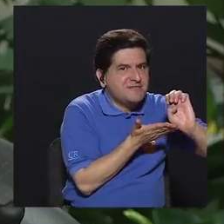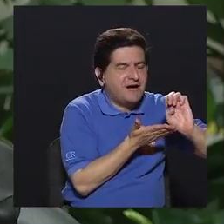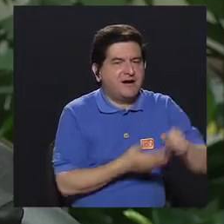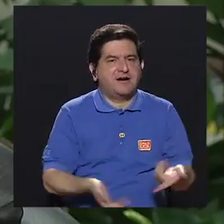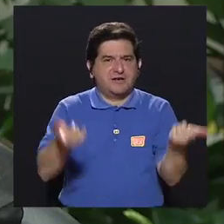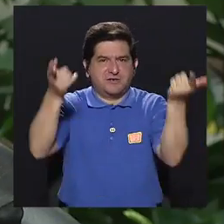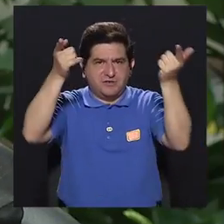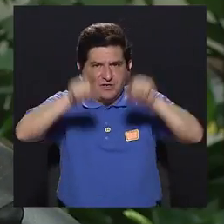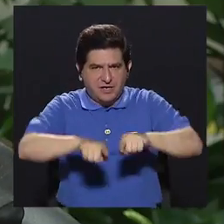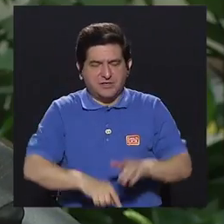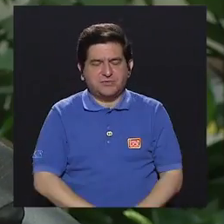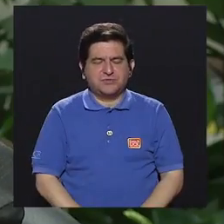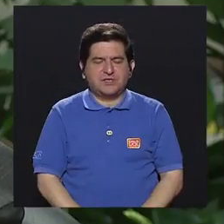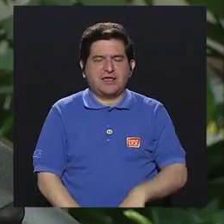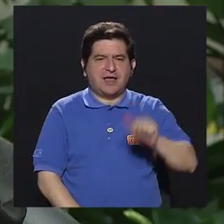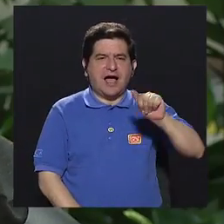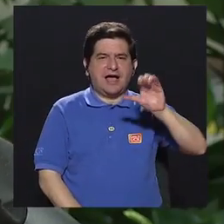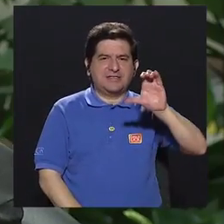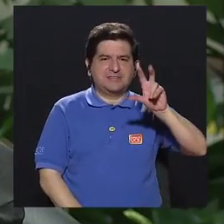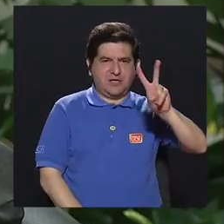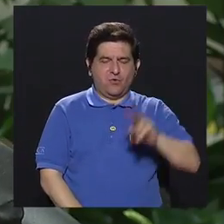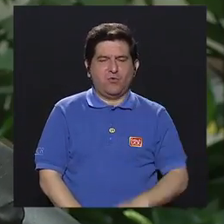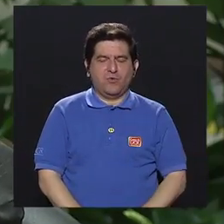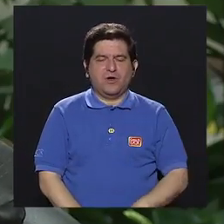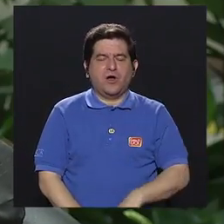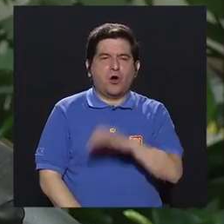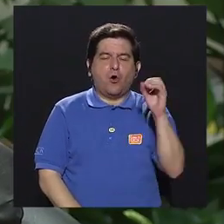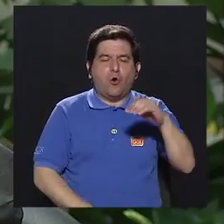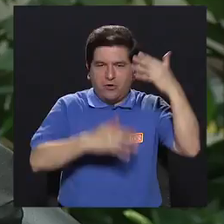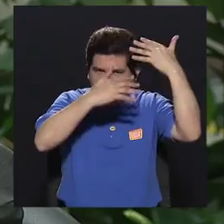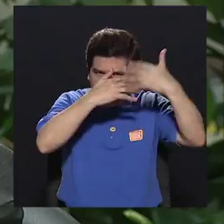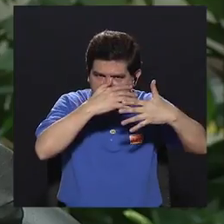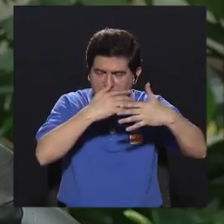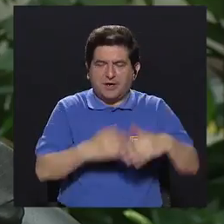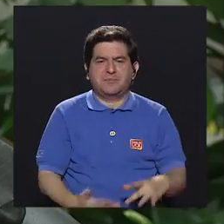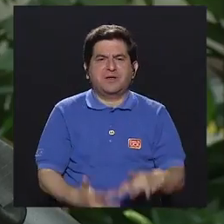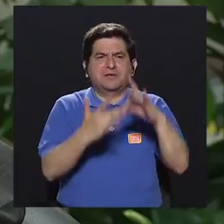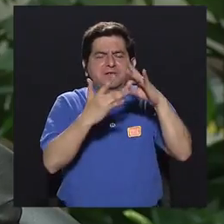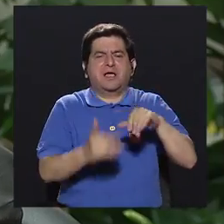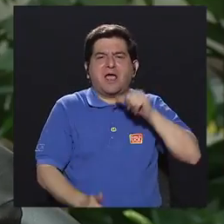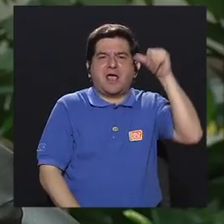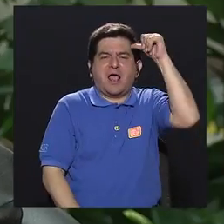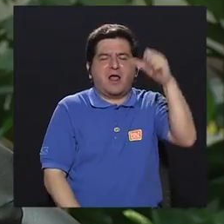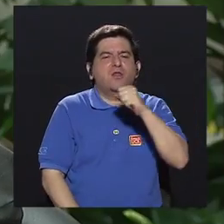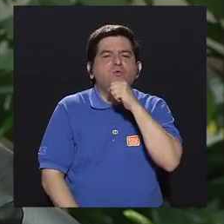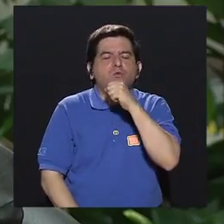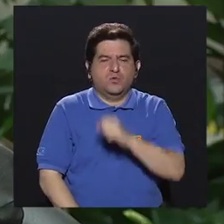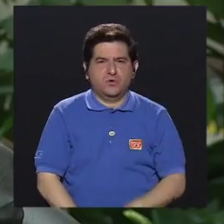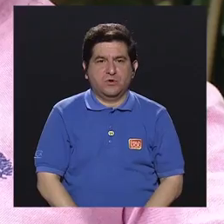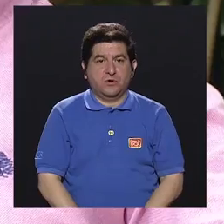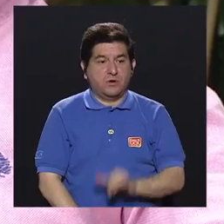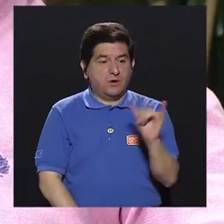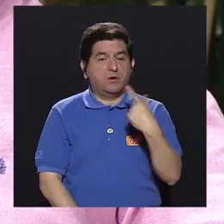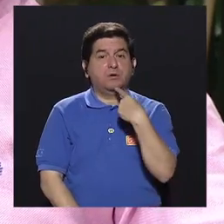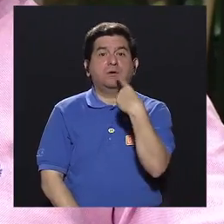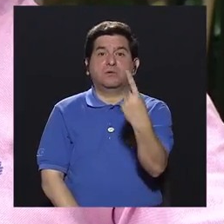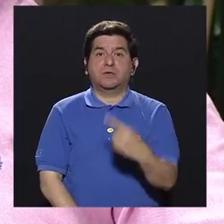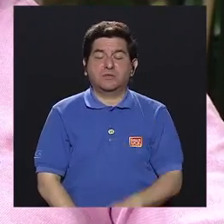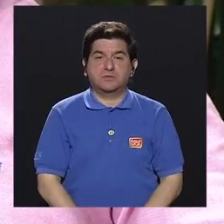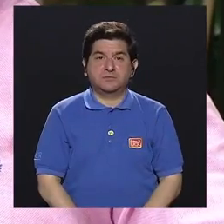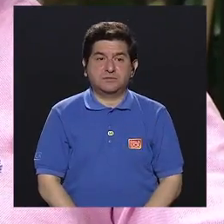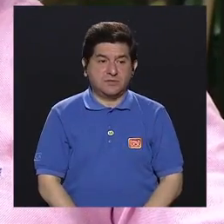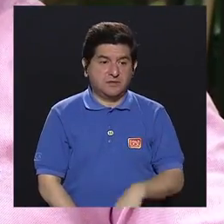que lleguemos a tener un accidente cerebrovascular, un derrame, ¿verdad? Uh-huh. Que son muy comunes, más que todo en adultos mayores. Sí, pero indicar también que